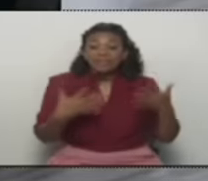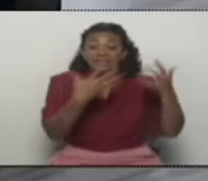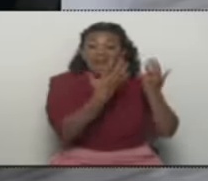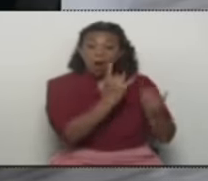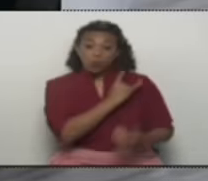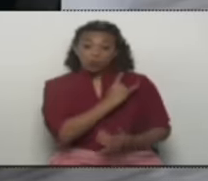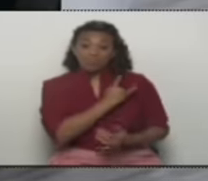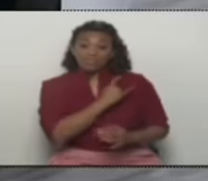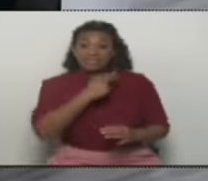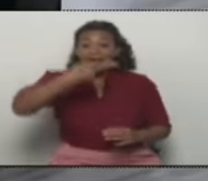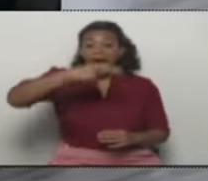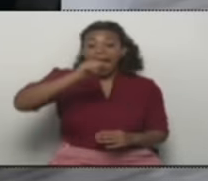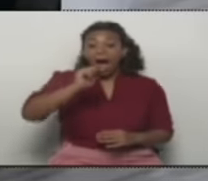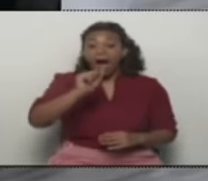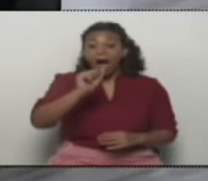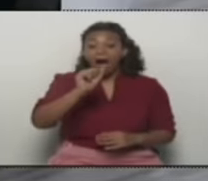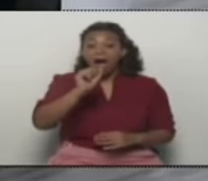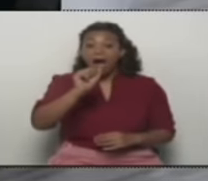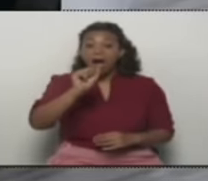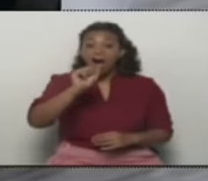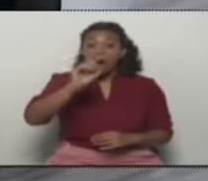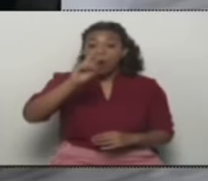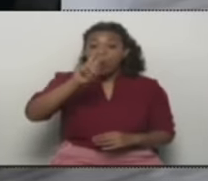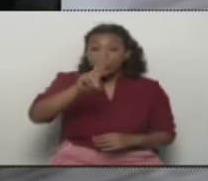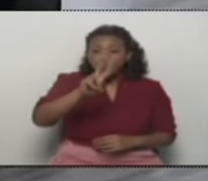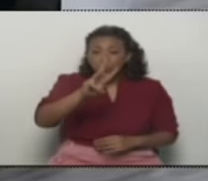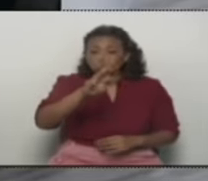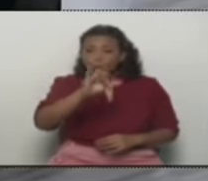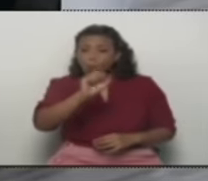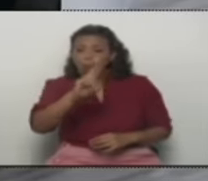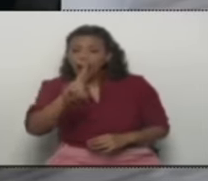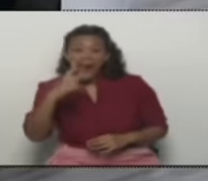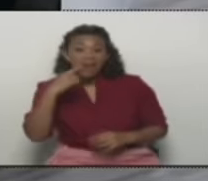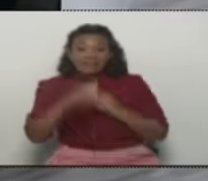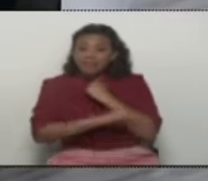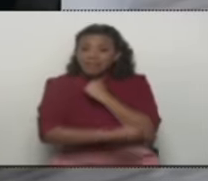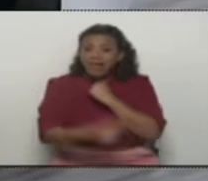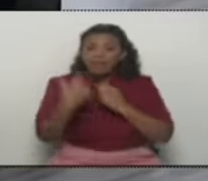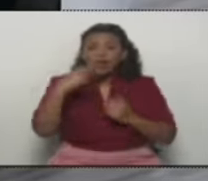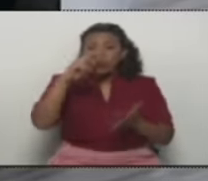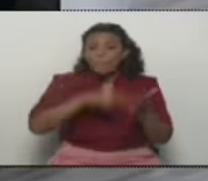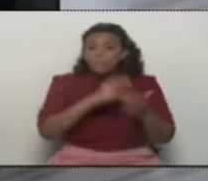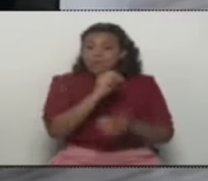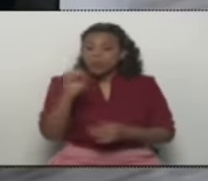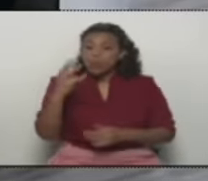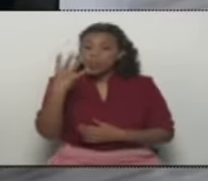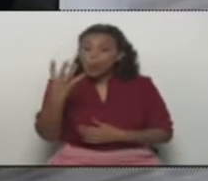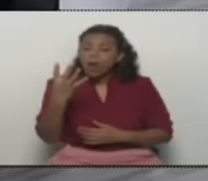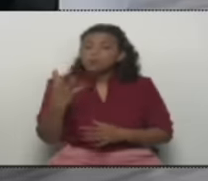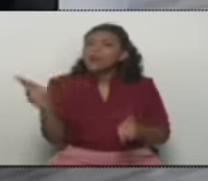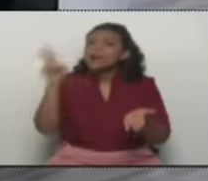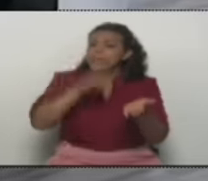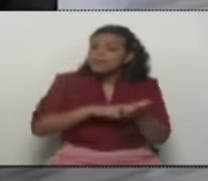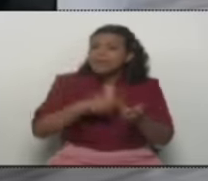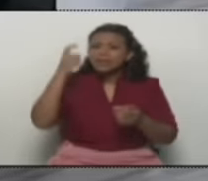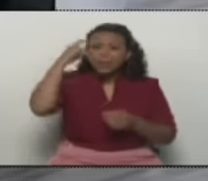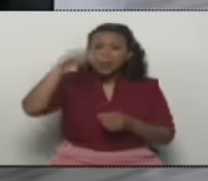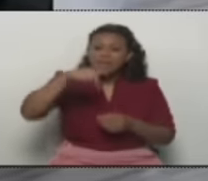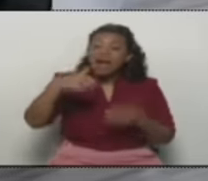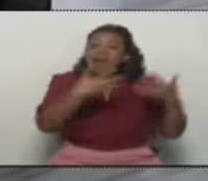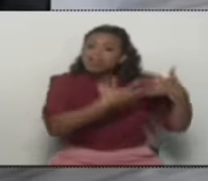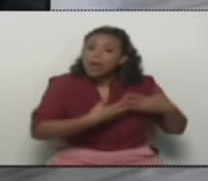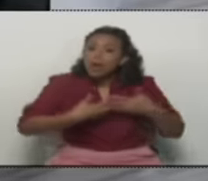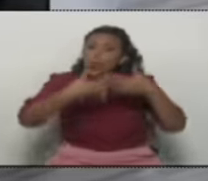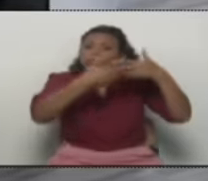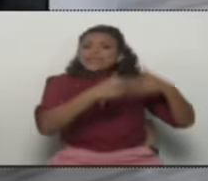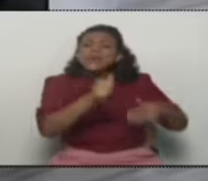abajo datos proporcionados por Súmate. Es decir, la estafa que cometieron en el 2004 la están repitiendo ahora. Pero ahora los Estados Unidos dicen que es